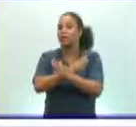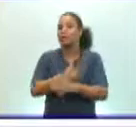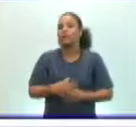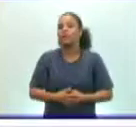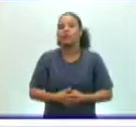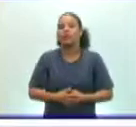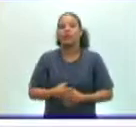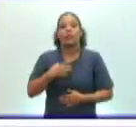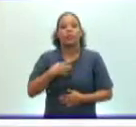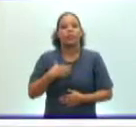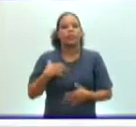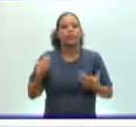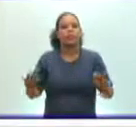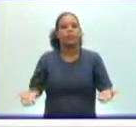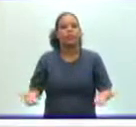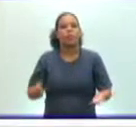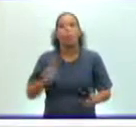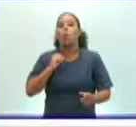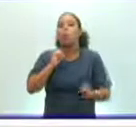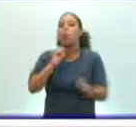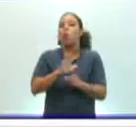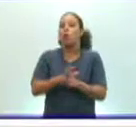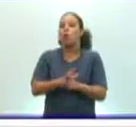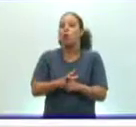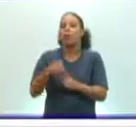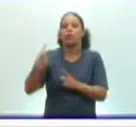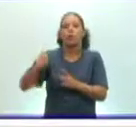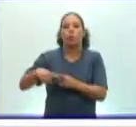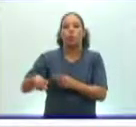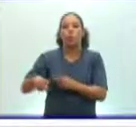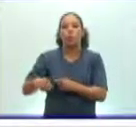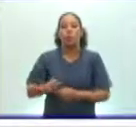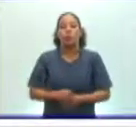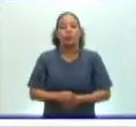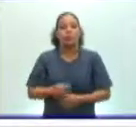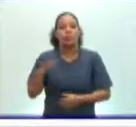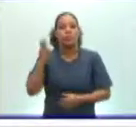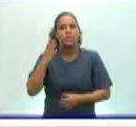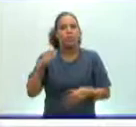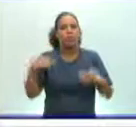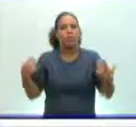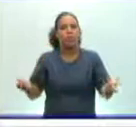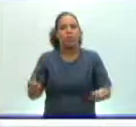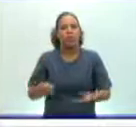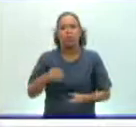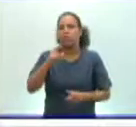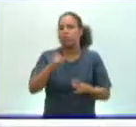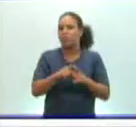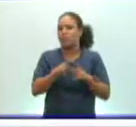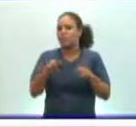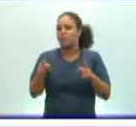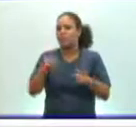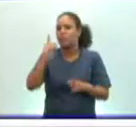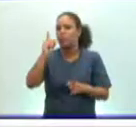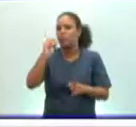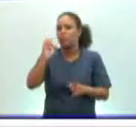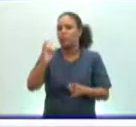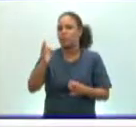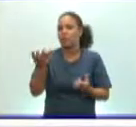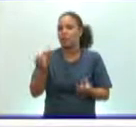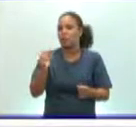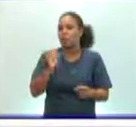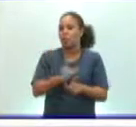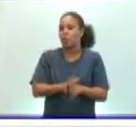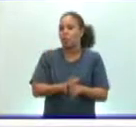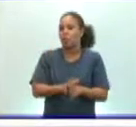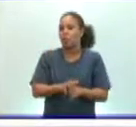Que deben tener un origen común. ¿Y qué pasa con el segmento DF? Él comienza